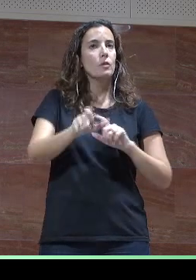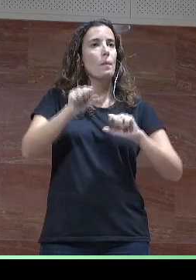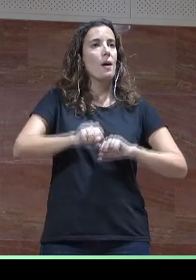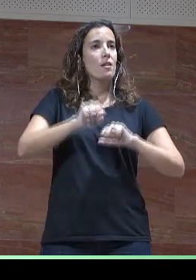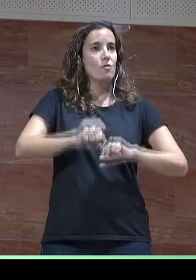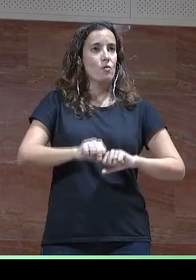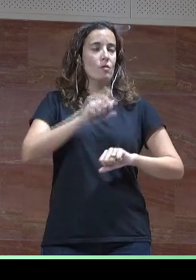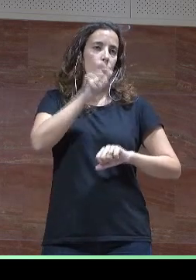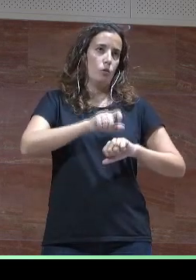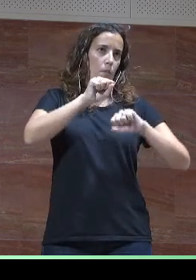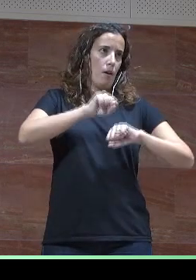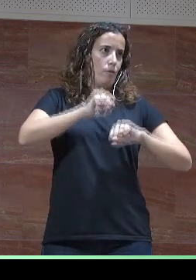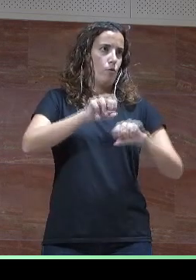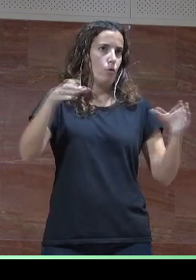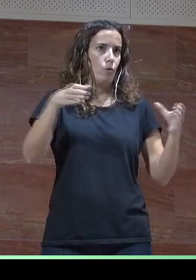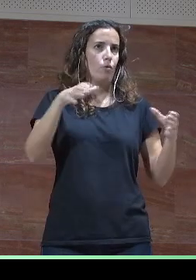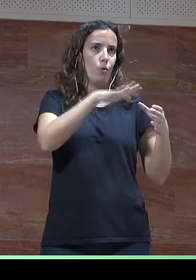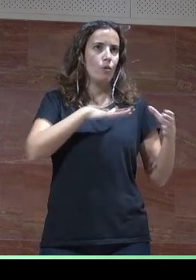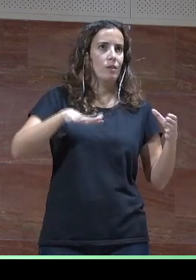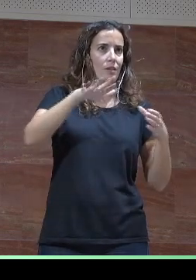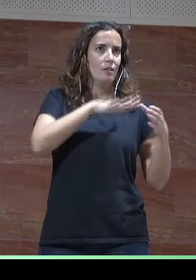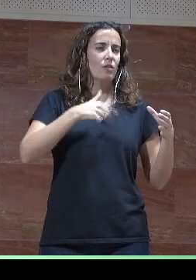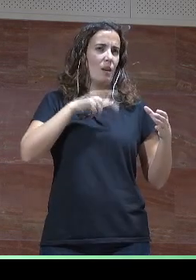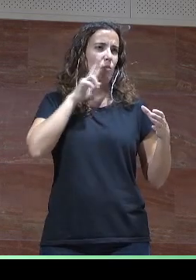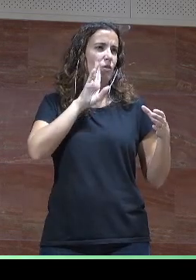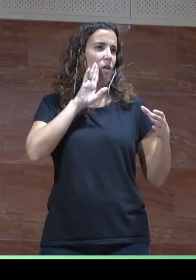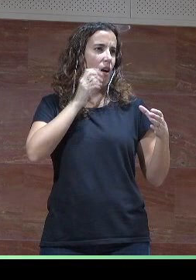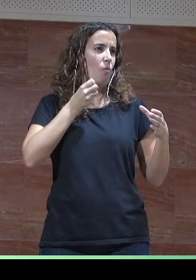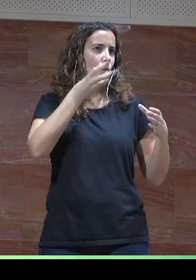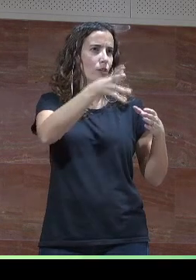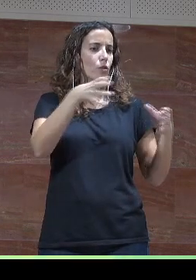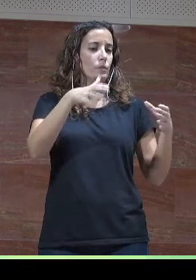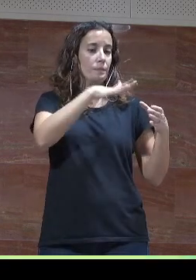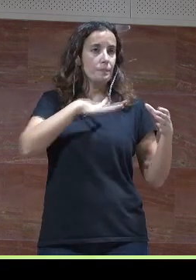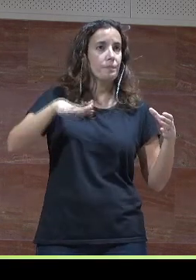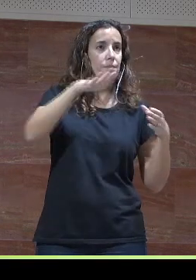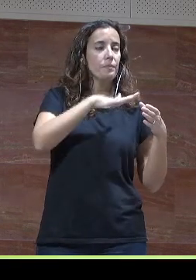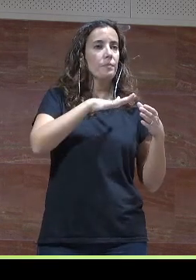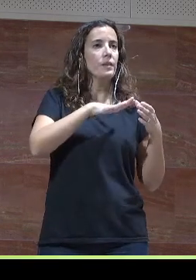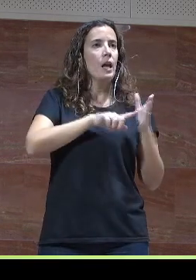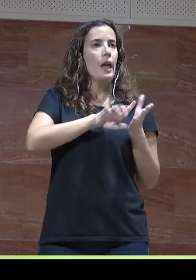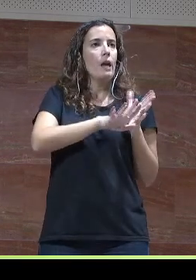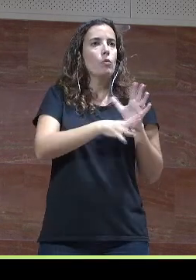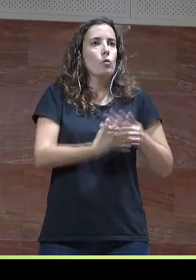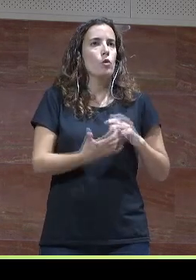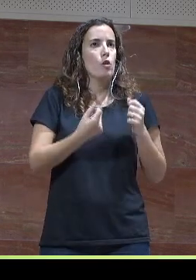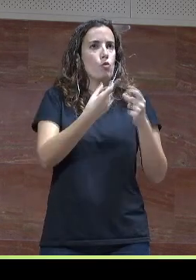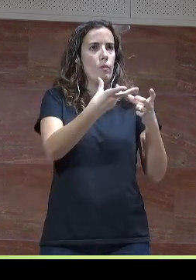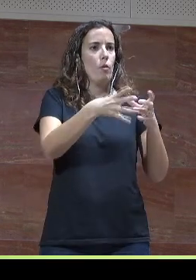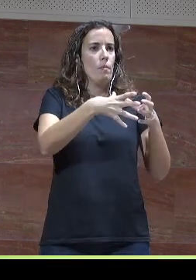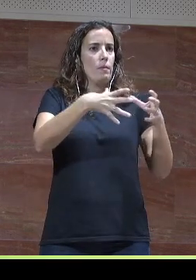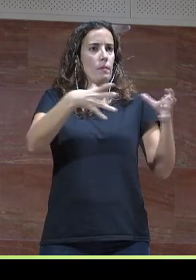persona mayor y el colectivo, que ya hemos visto las cifras cuantitativas antes, no solamente evoluciona en número, sino que también